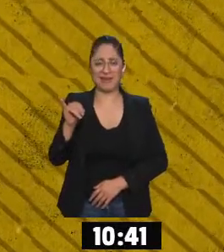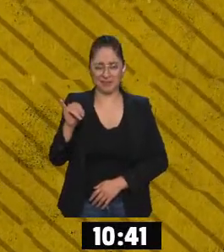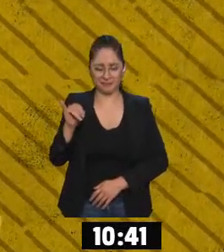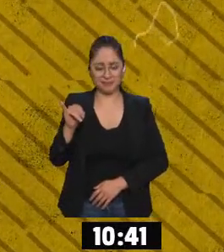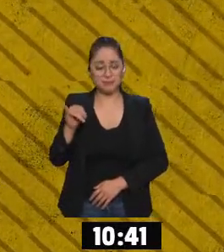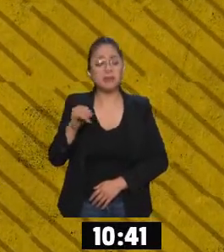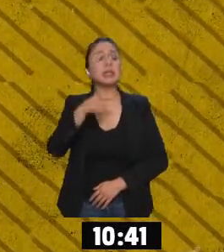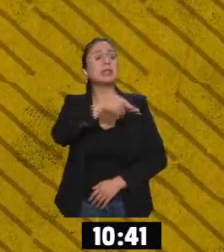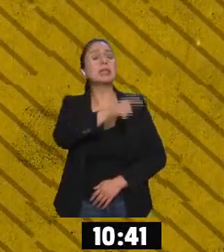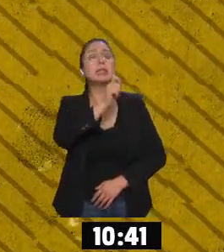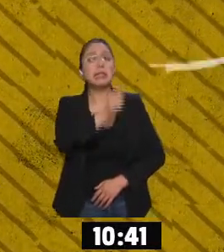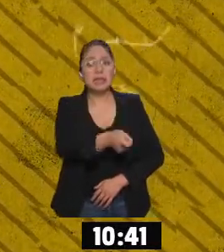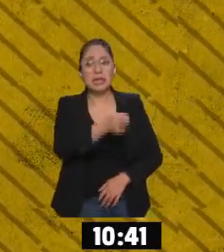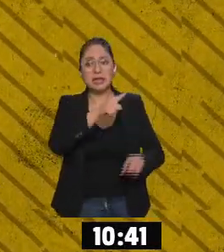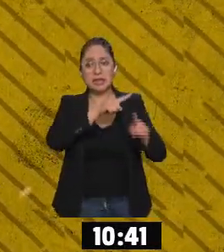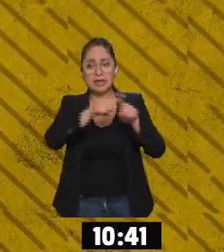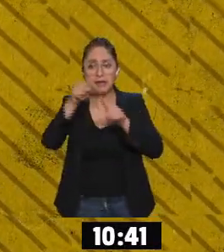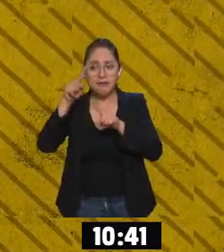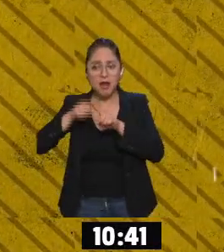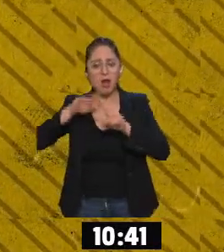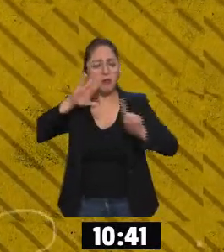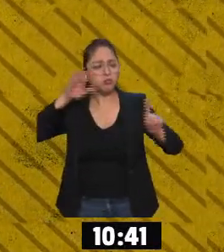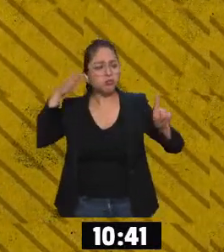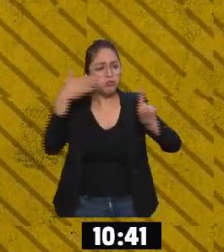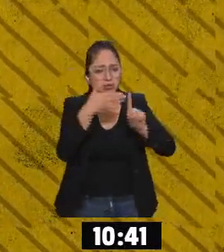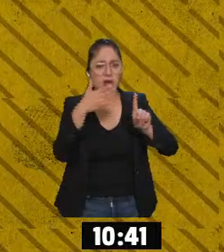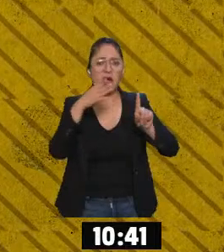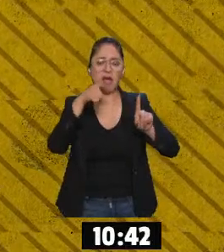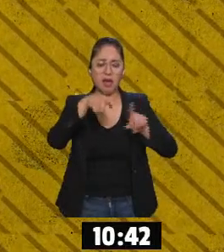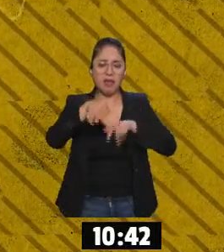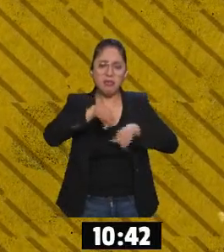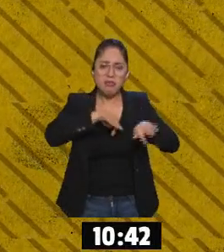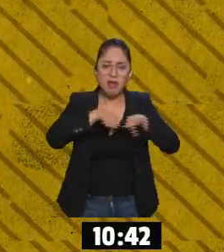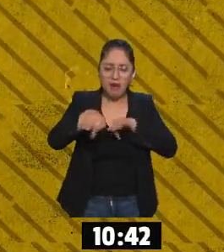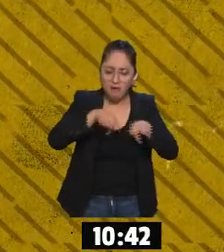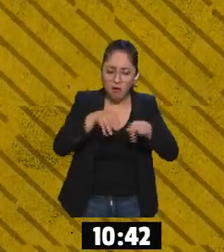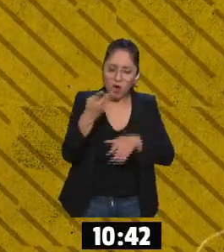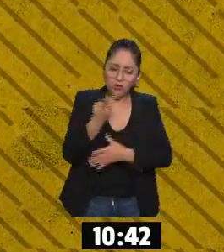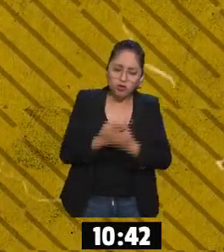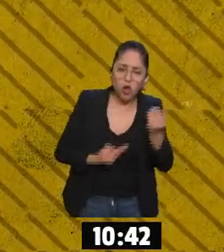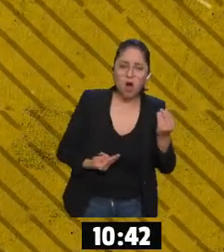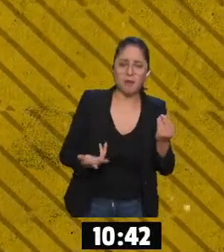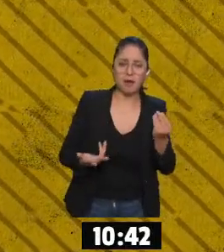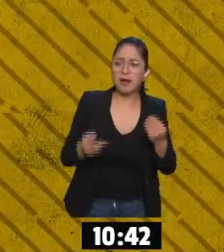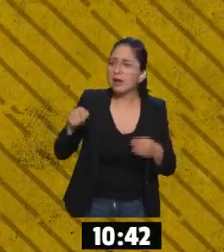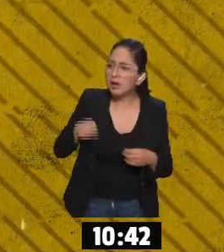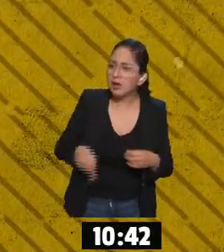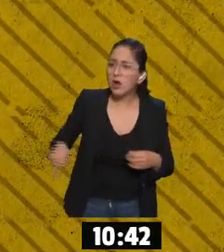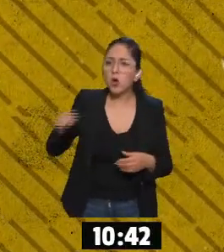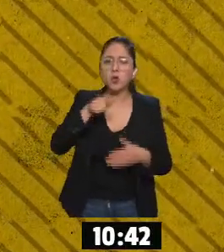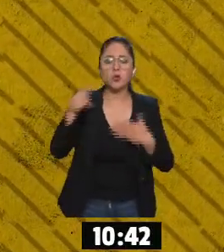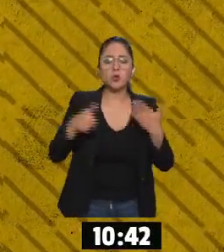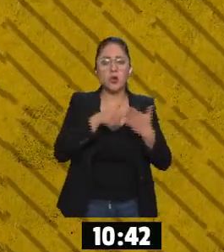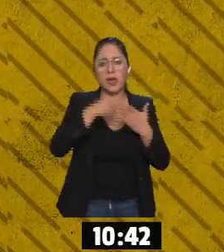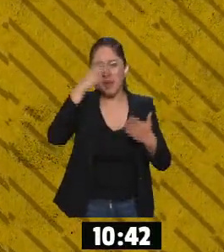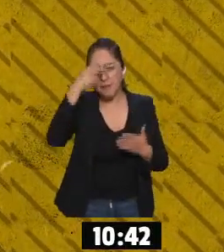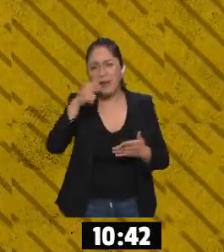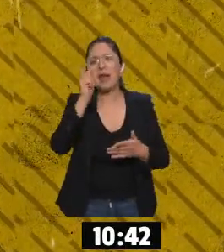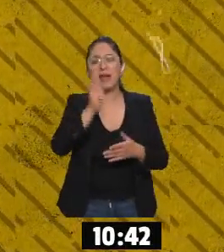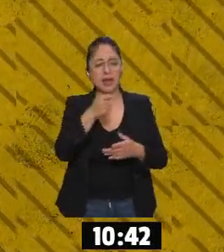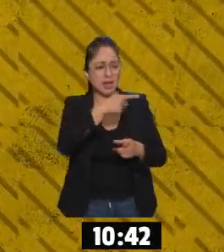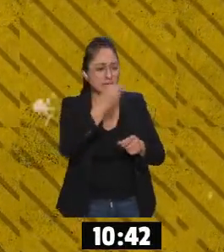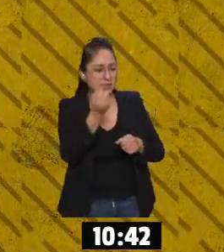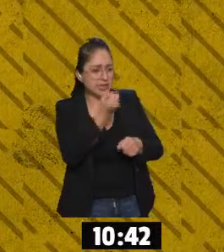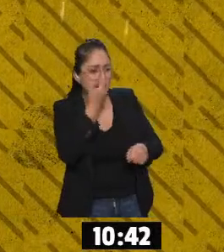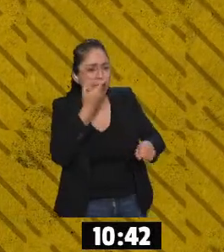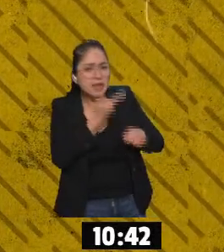porque tiene muchos de estos aspectos como el laboral, y que en la Ciudad de México se aplique para que todos los órganos de gobierno, es decir, las secretarías,